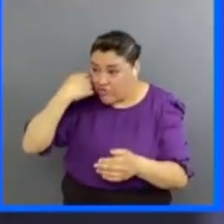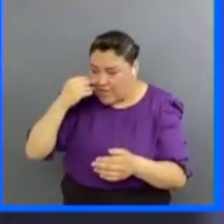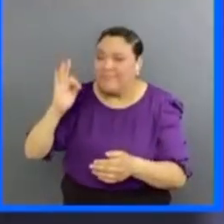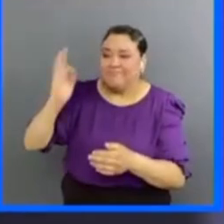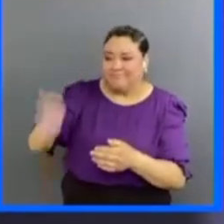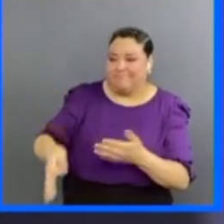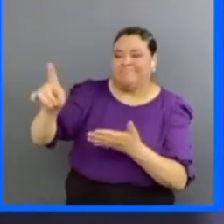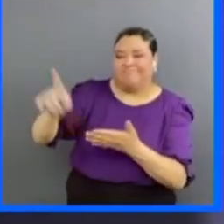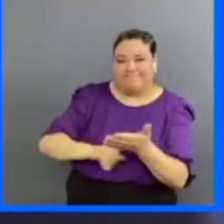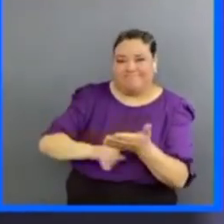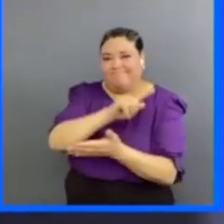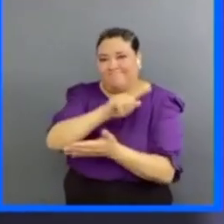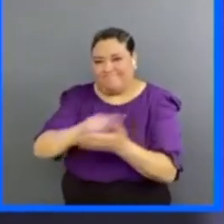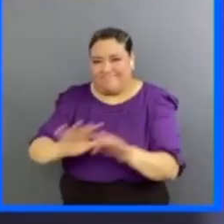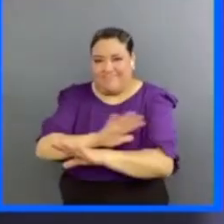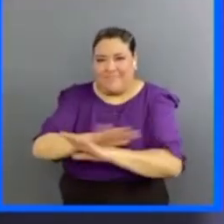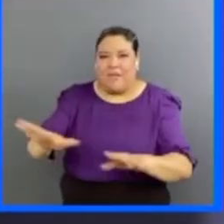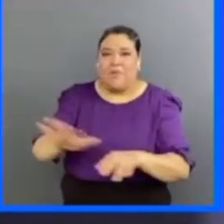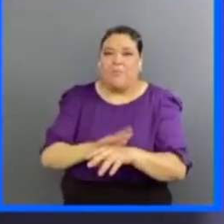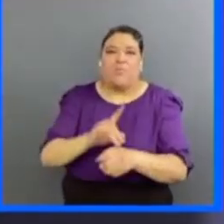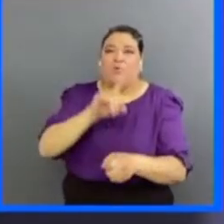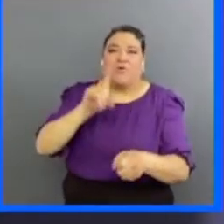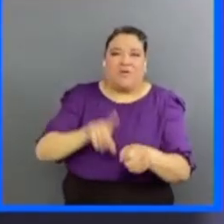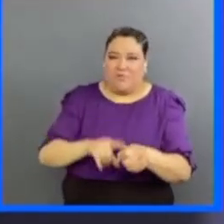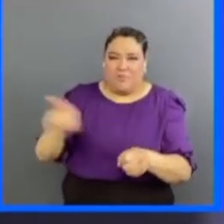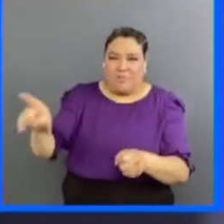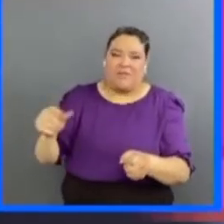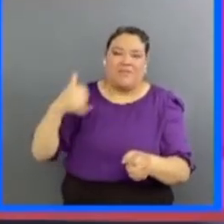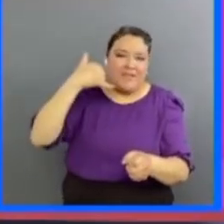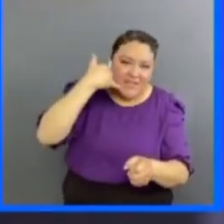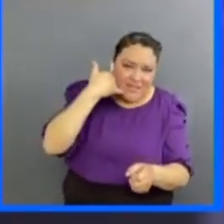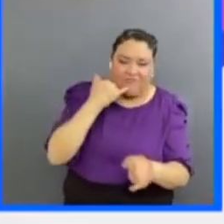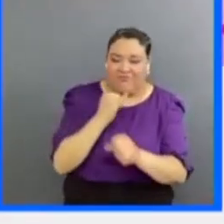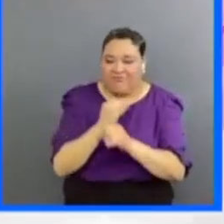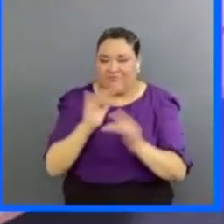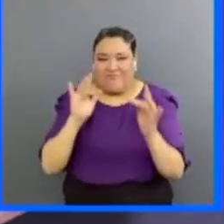débito por mecanismos presenciales, telefónicos y digitales.